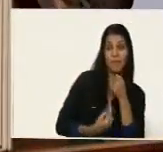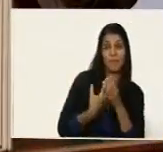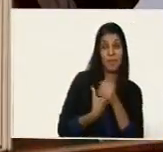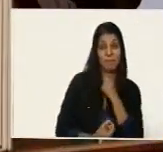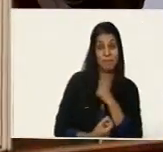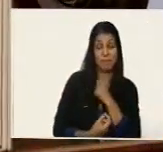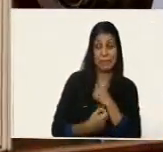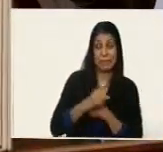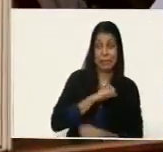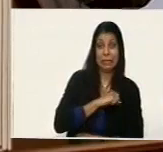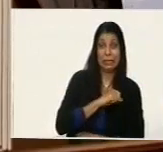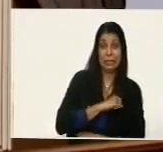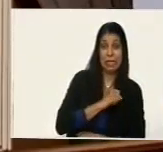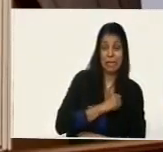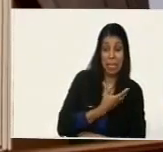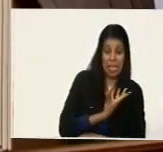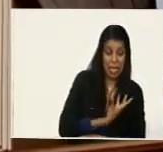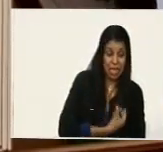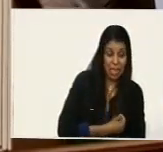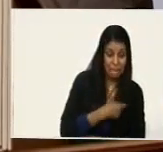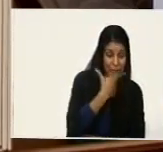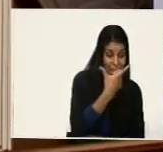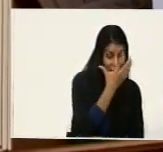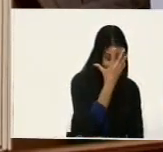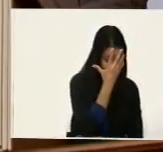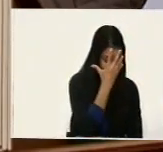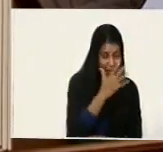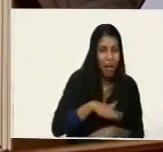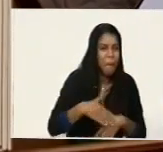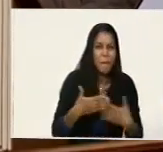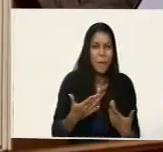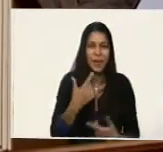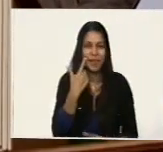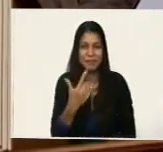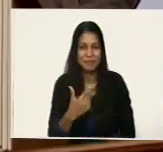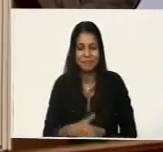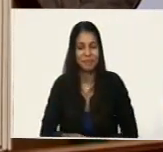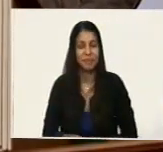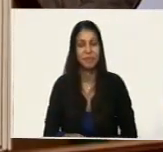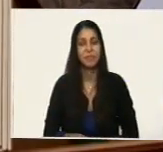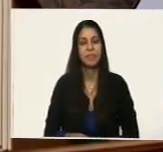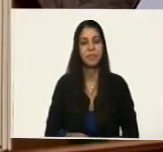Ahí me sentí más encogido. Porque fíjense ustedes,